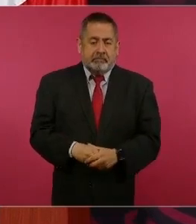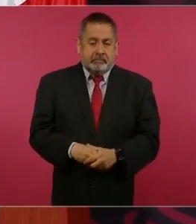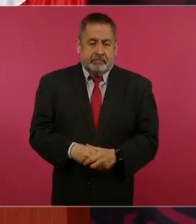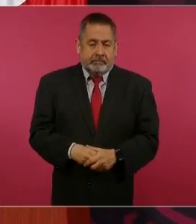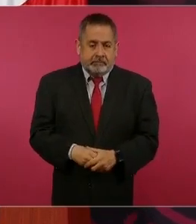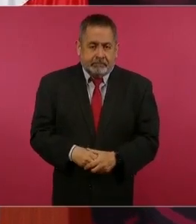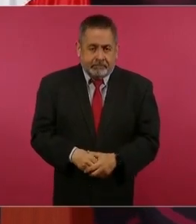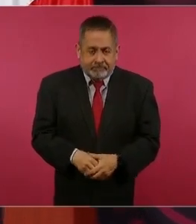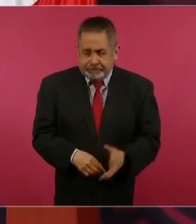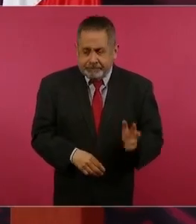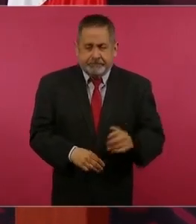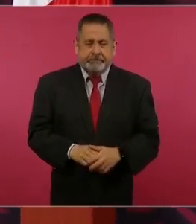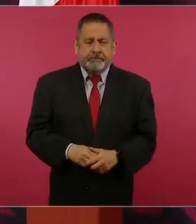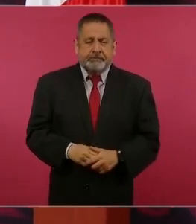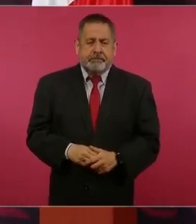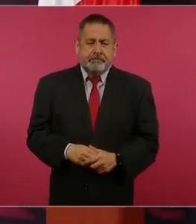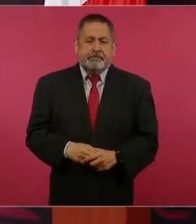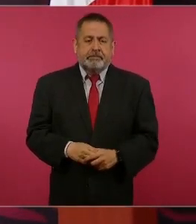O sea,